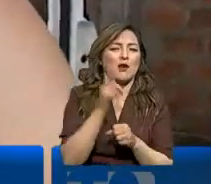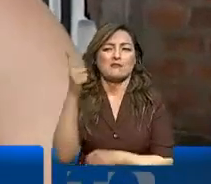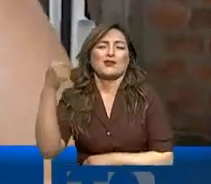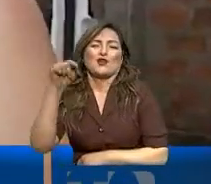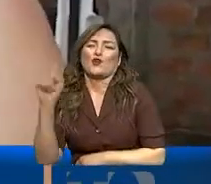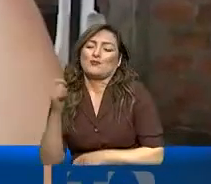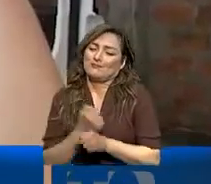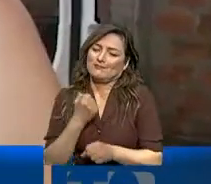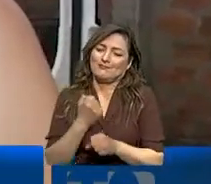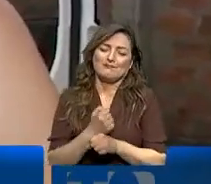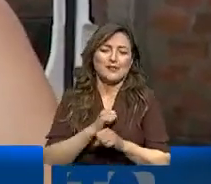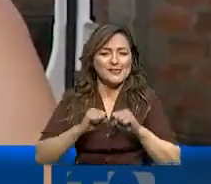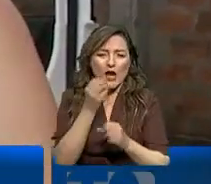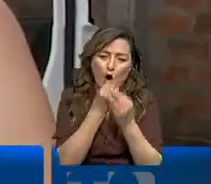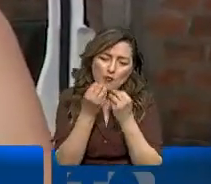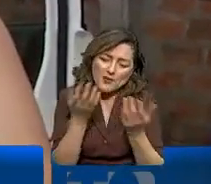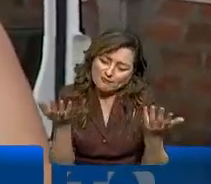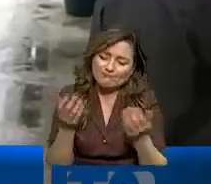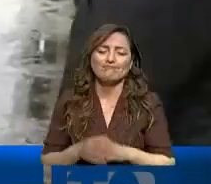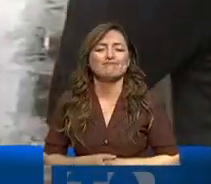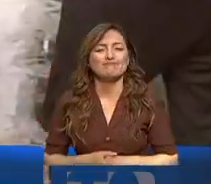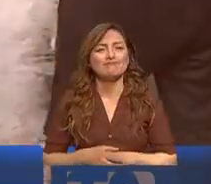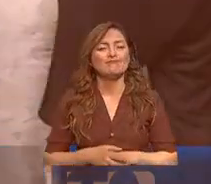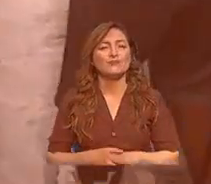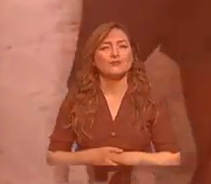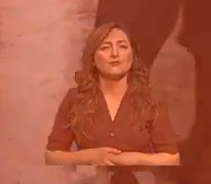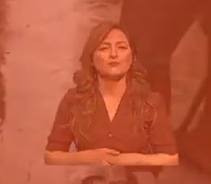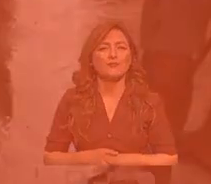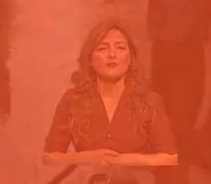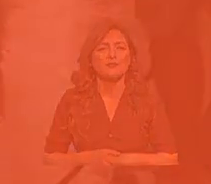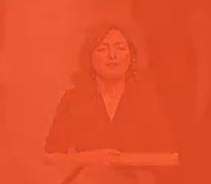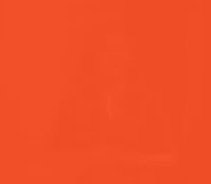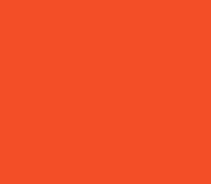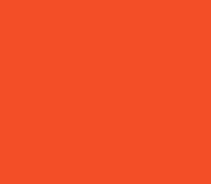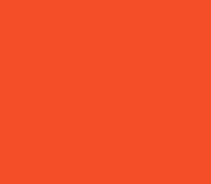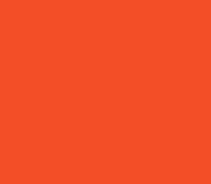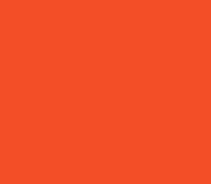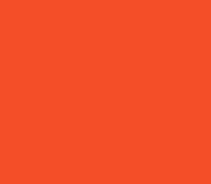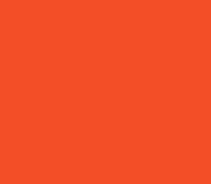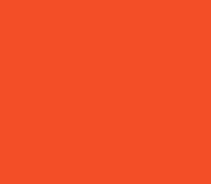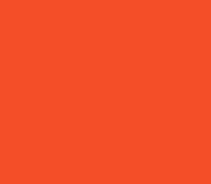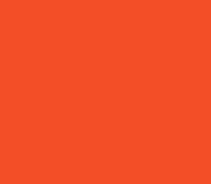mañana, pero por lo menos no nos va a faltar un platito de comida. En Manabí, Filemón Macías, 24.